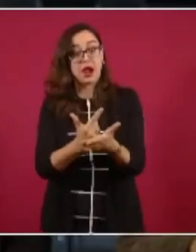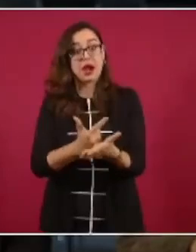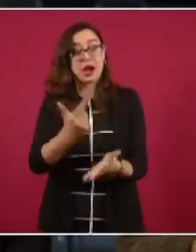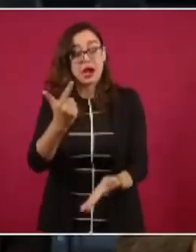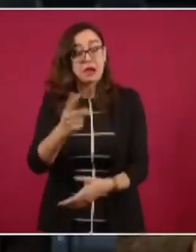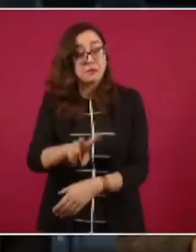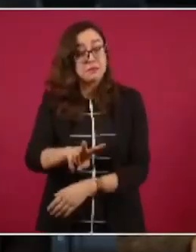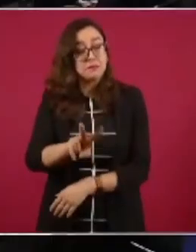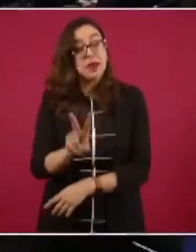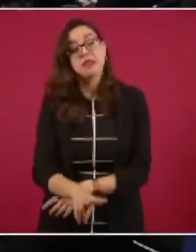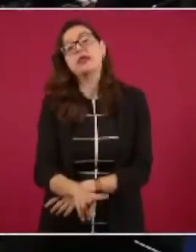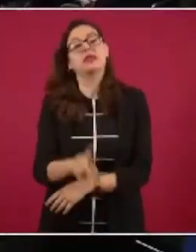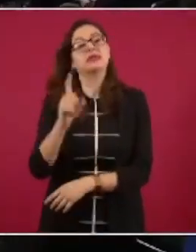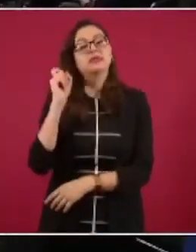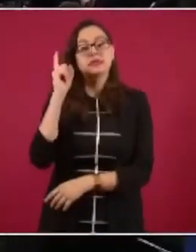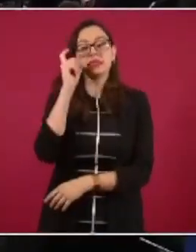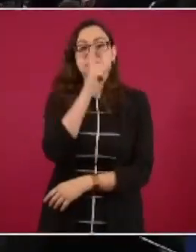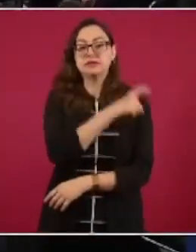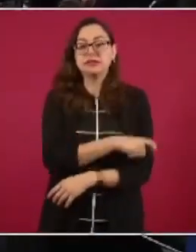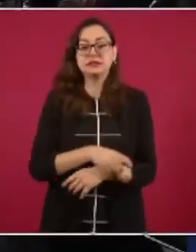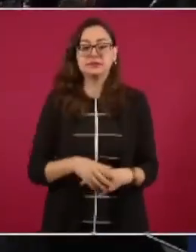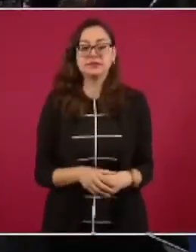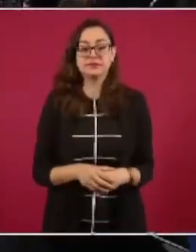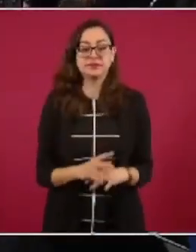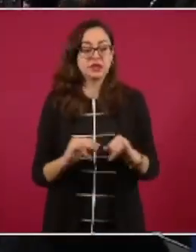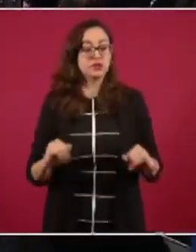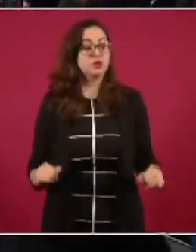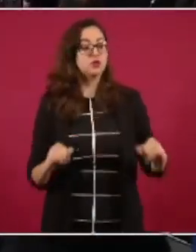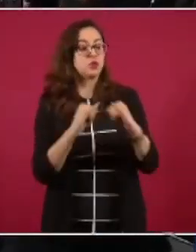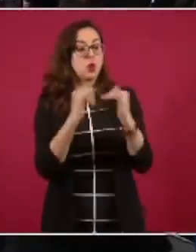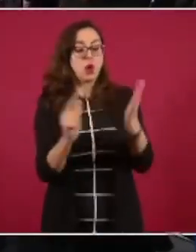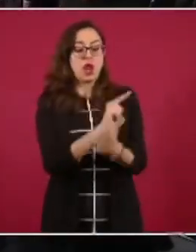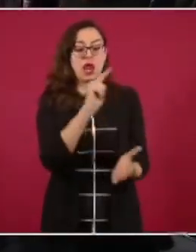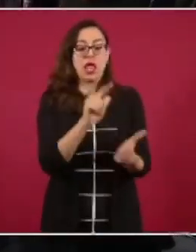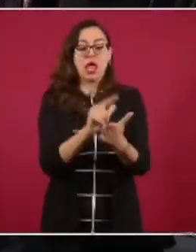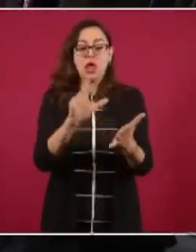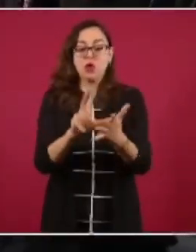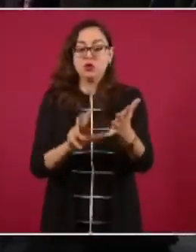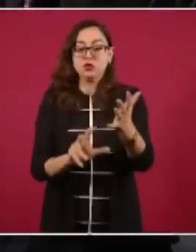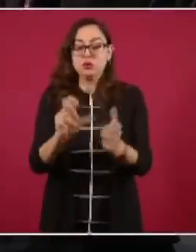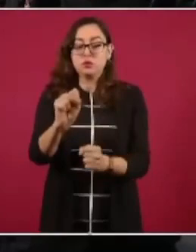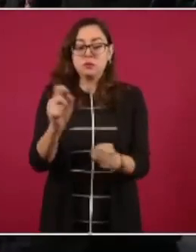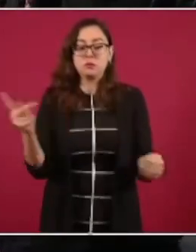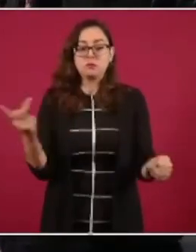jurídicas, leyes, la Constitución misma, en donde la Corte ya opera